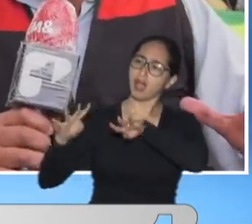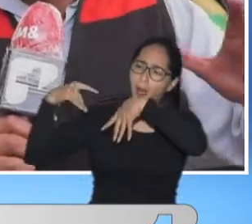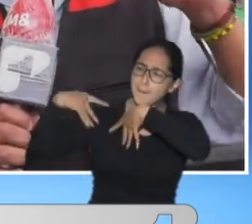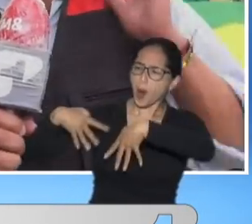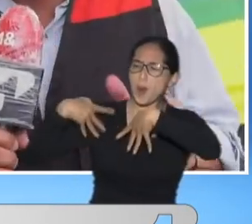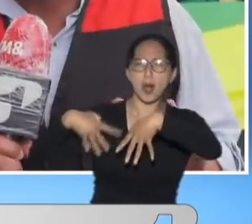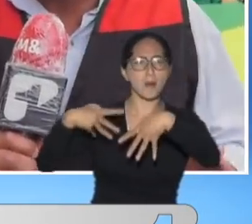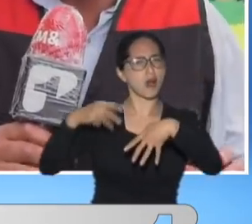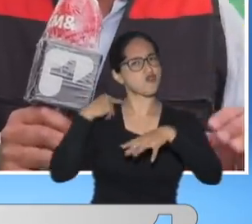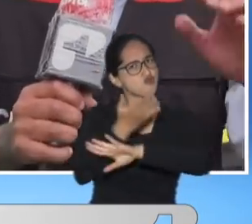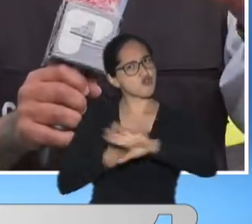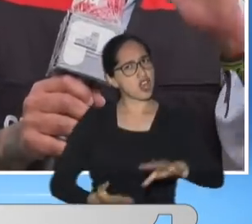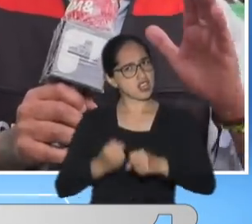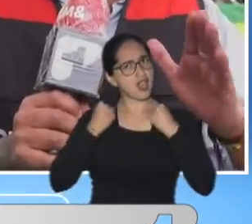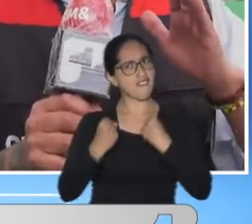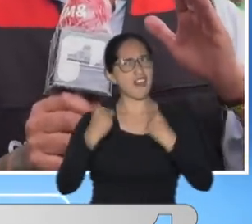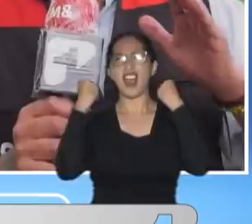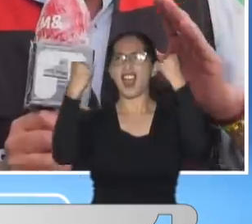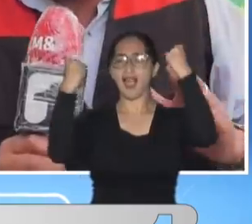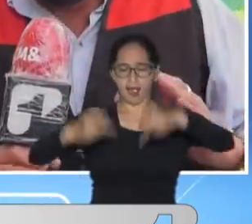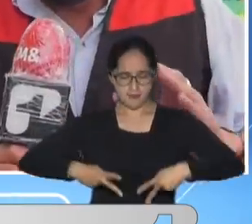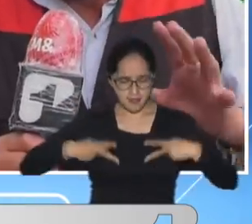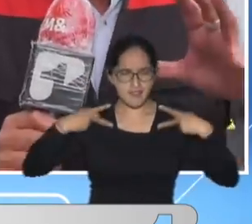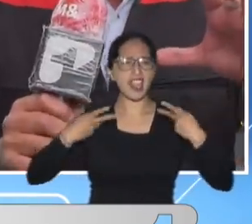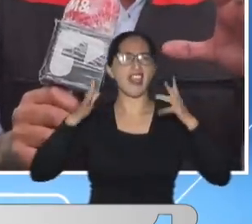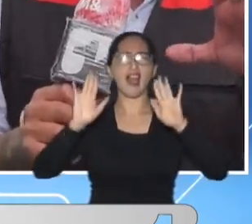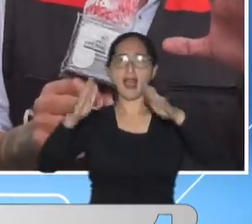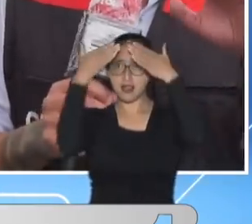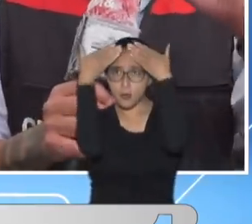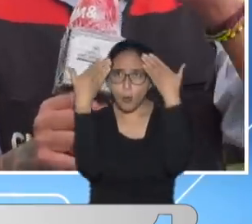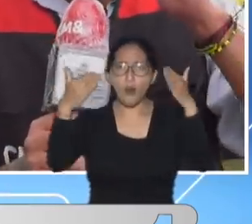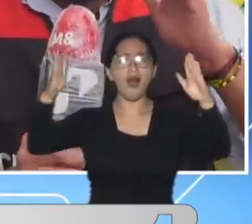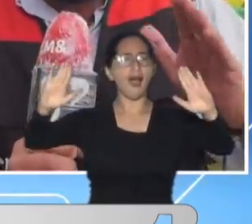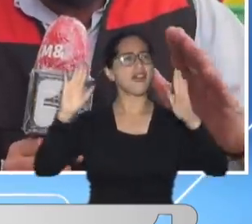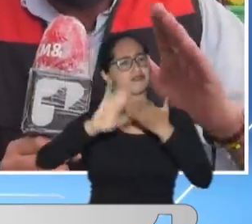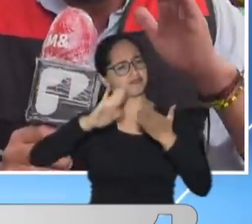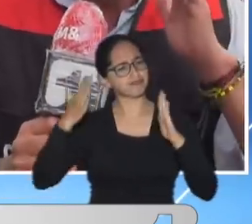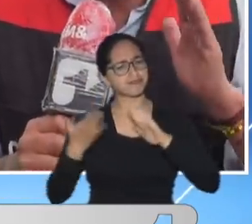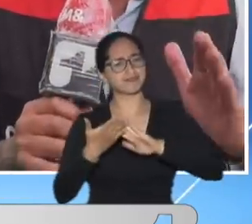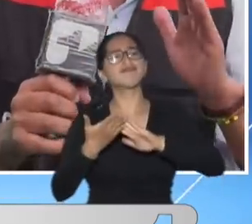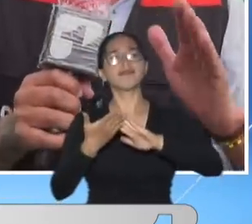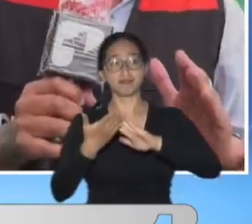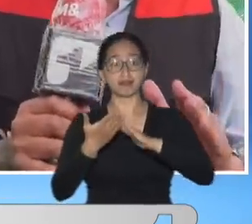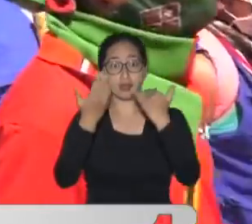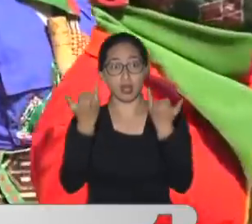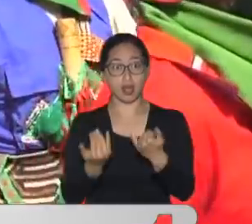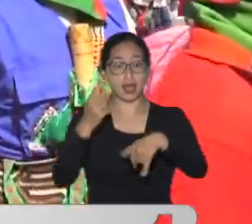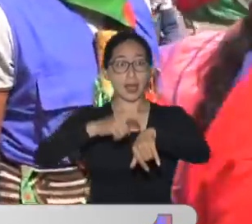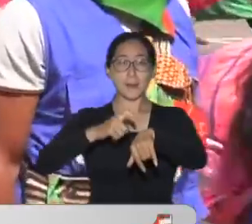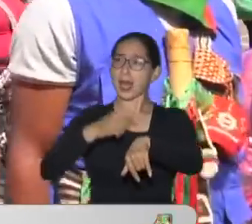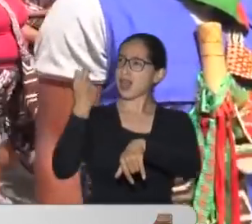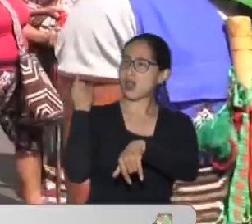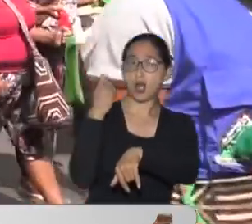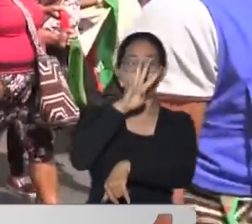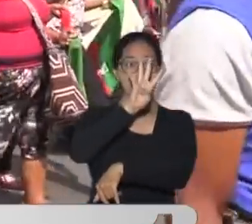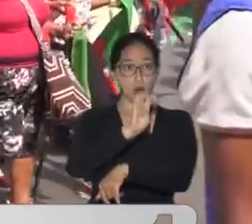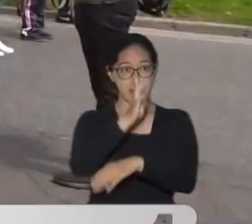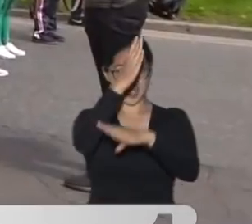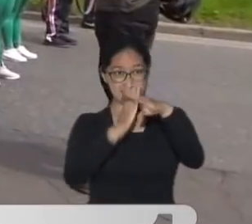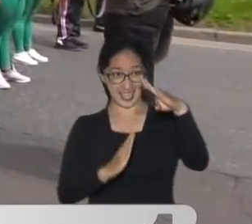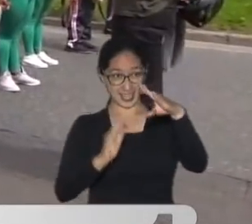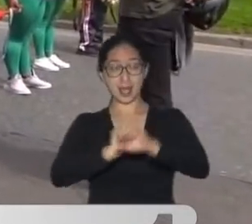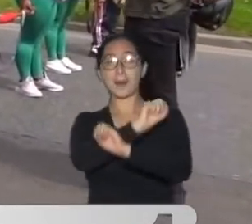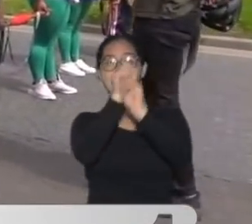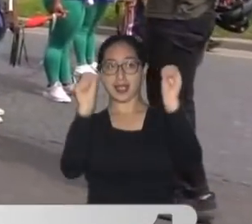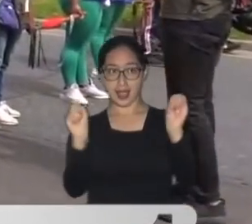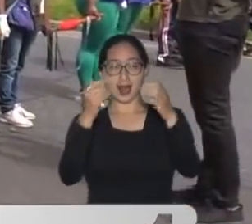la paz, por la democracia y por el territorio. A las 9:30 de la mañana se inició